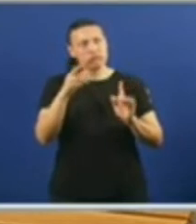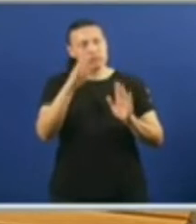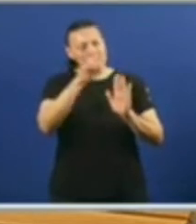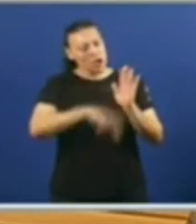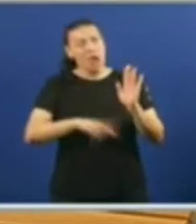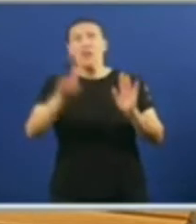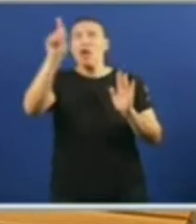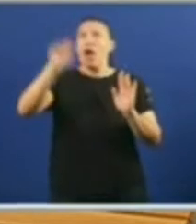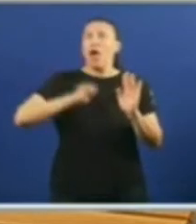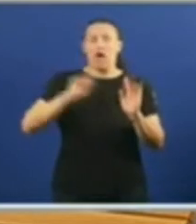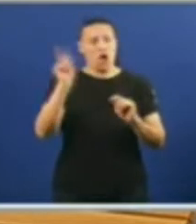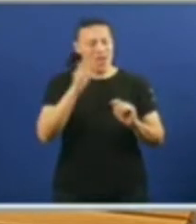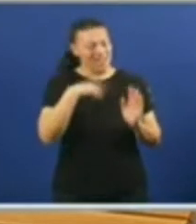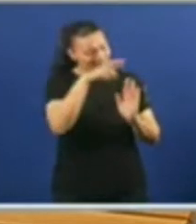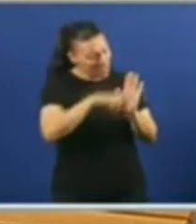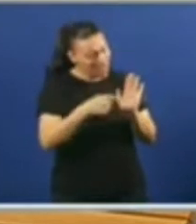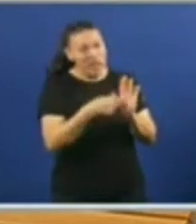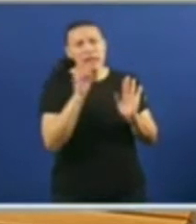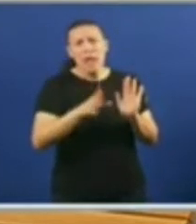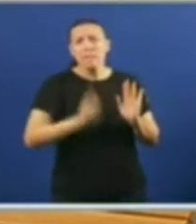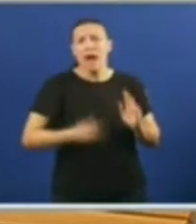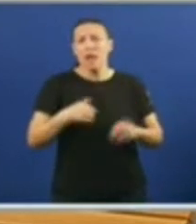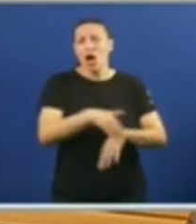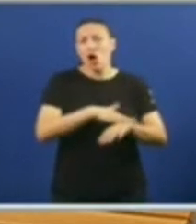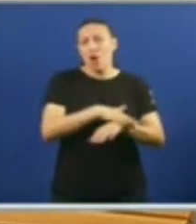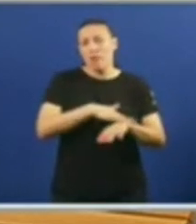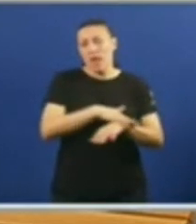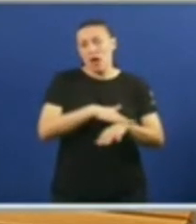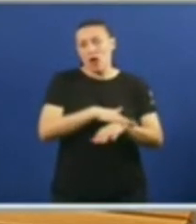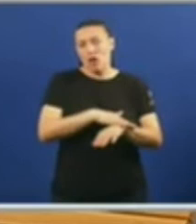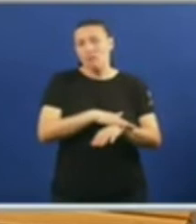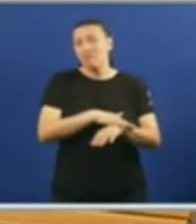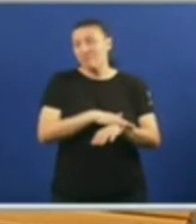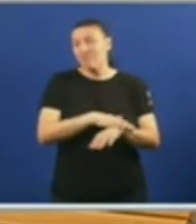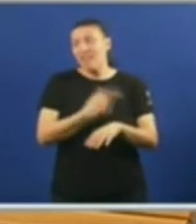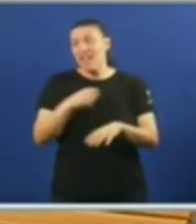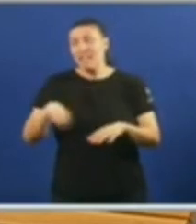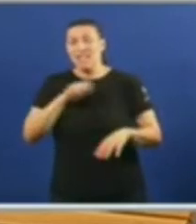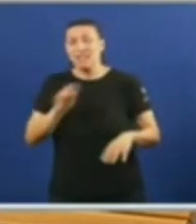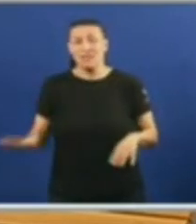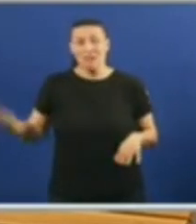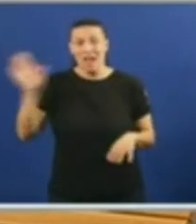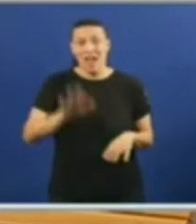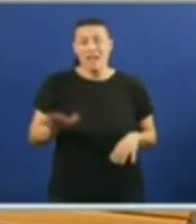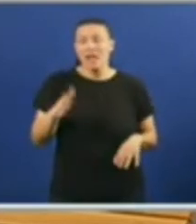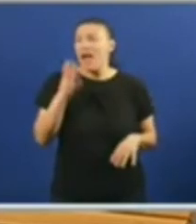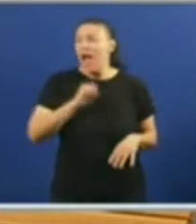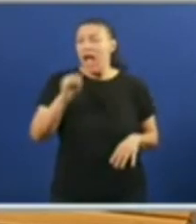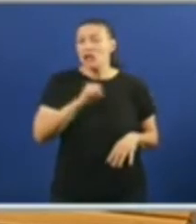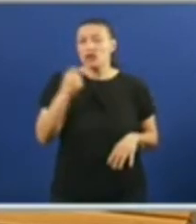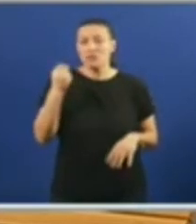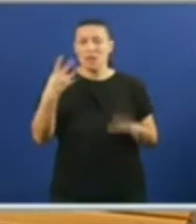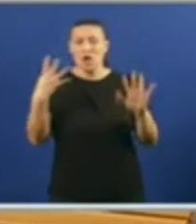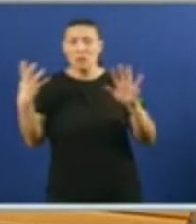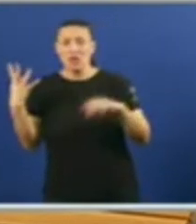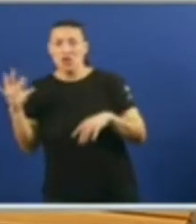que establece o propio goberno neste caso do Estado, que desde os anos 50 estableceu unha